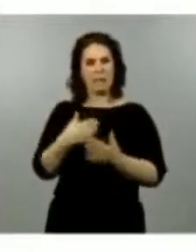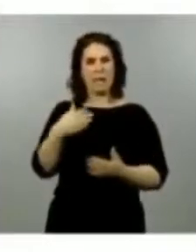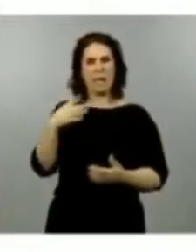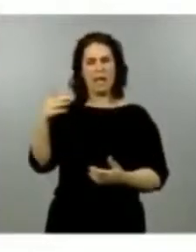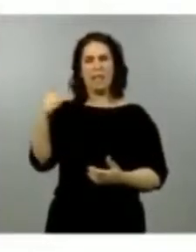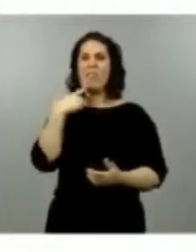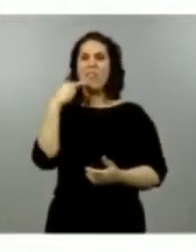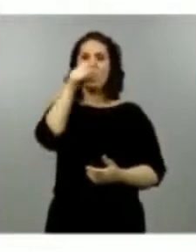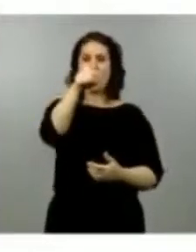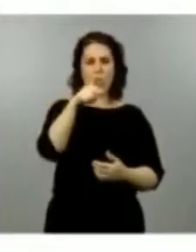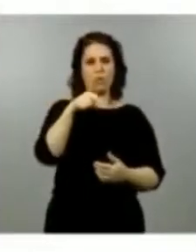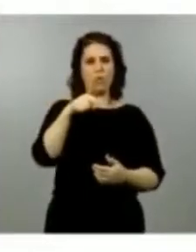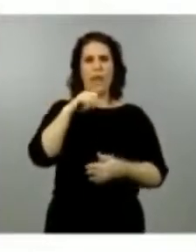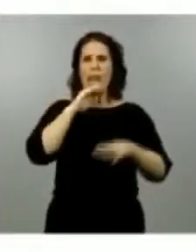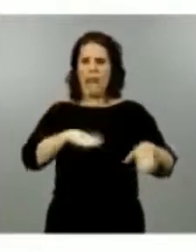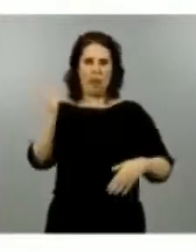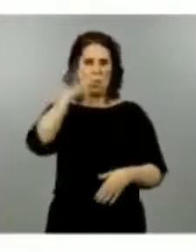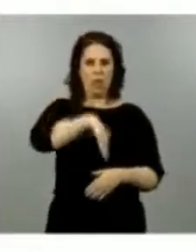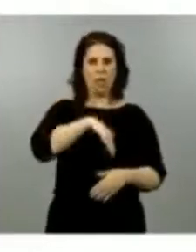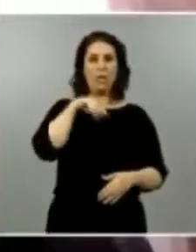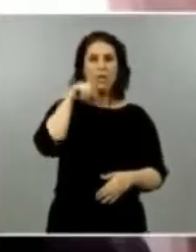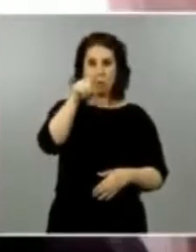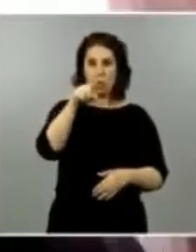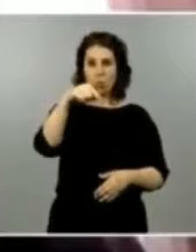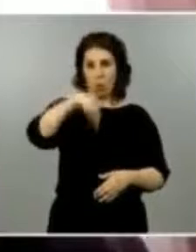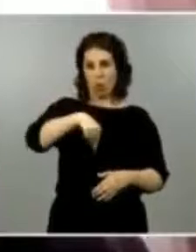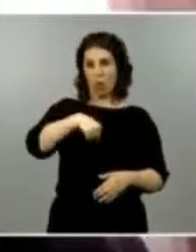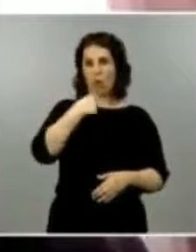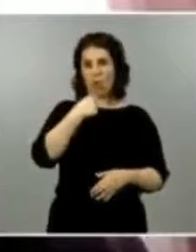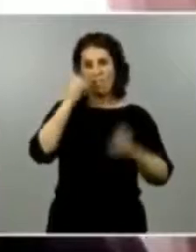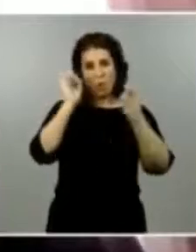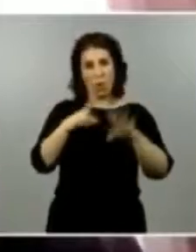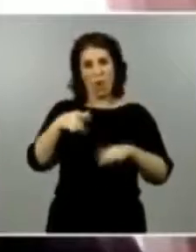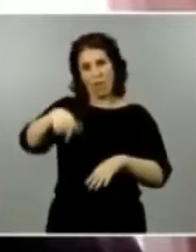saber si hoy diría usted lo mismo y la presidenta de la comunidad de madrid